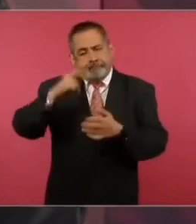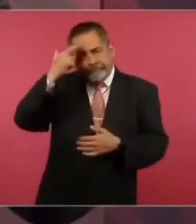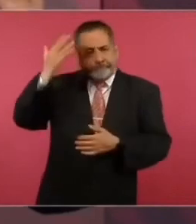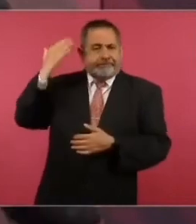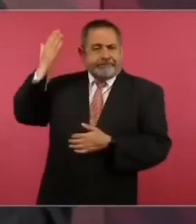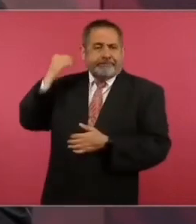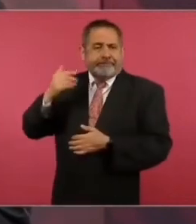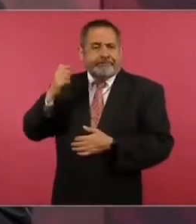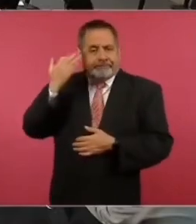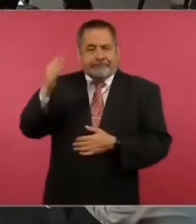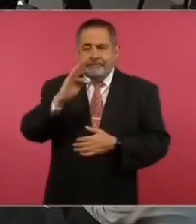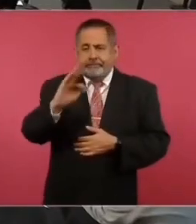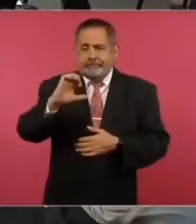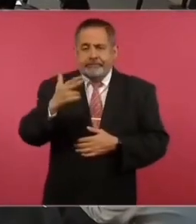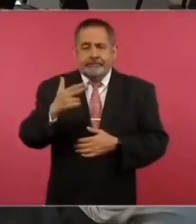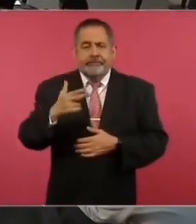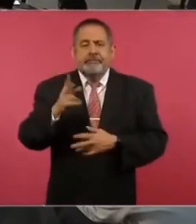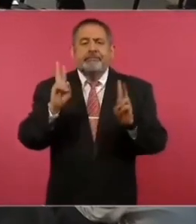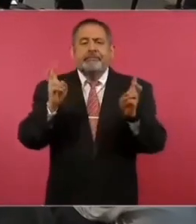la llamada guerra sucia.